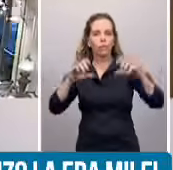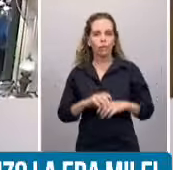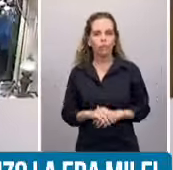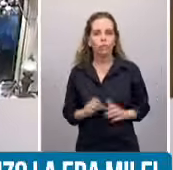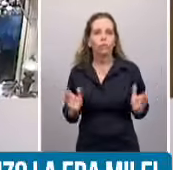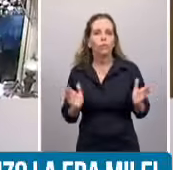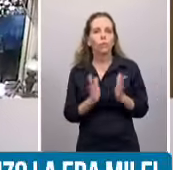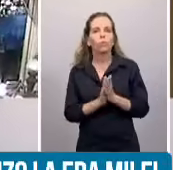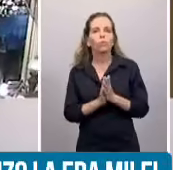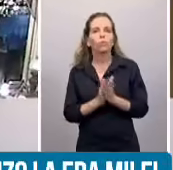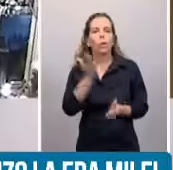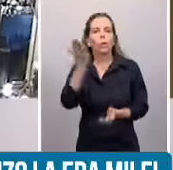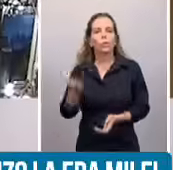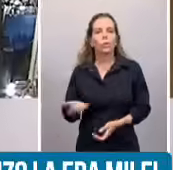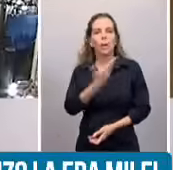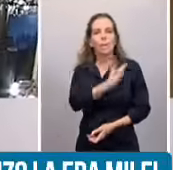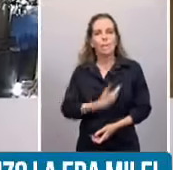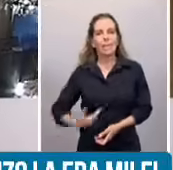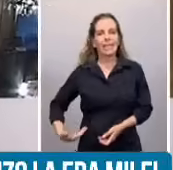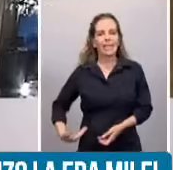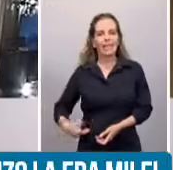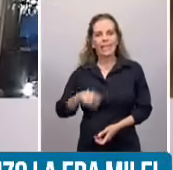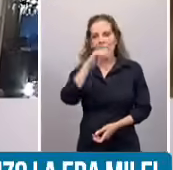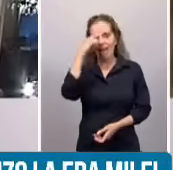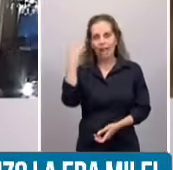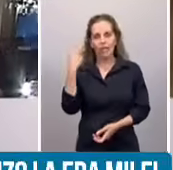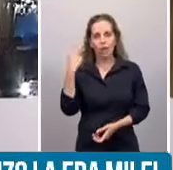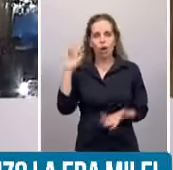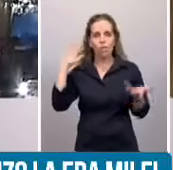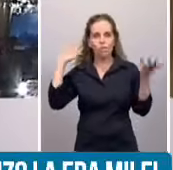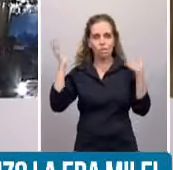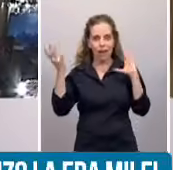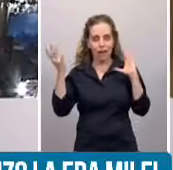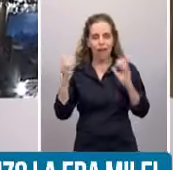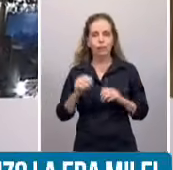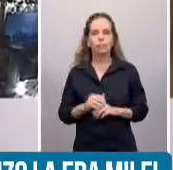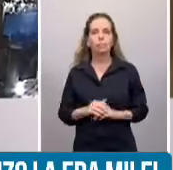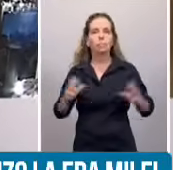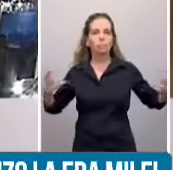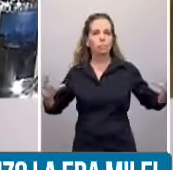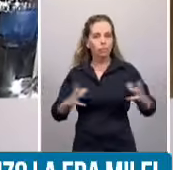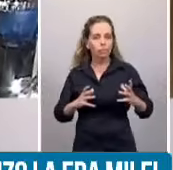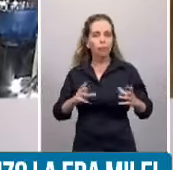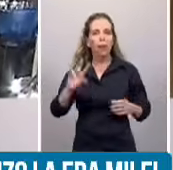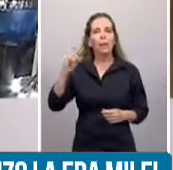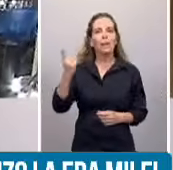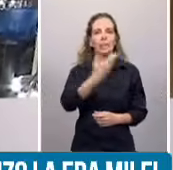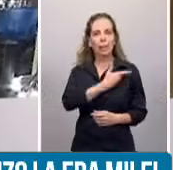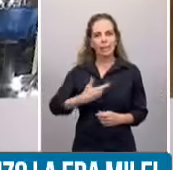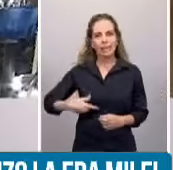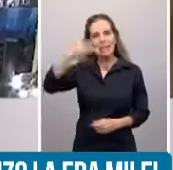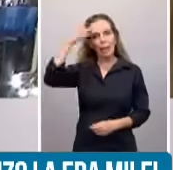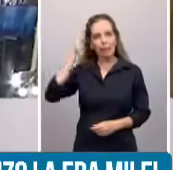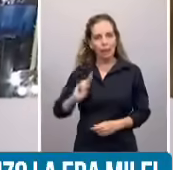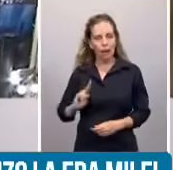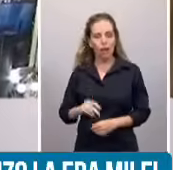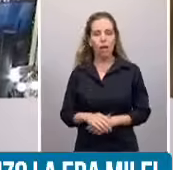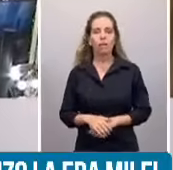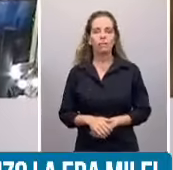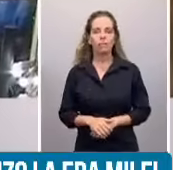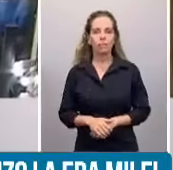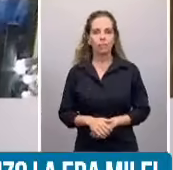la permanente ingreso de africanos al continente, más allá de que Orbán, por ejemplo, ya habló muy bien de lo que es la primera